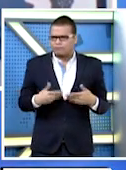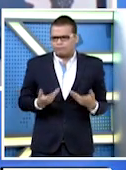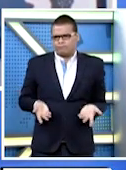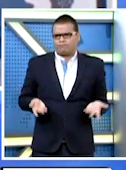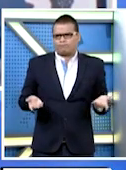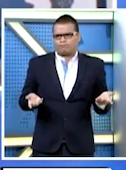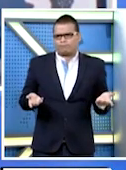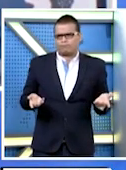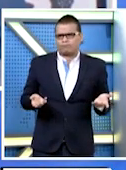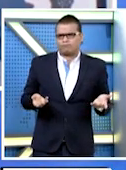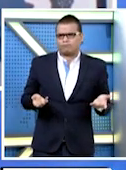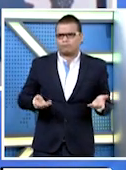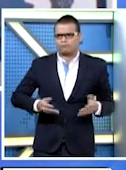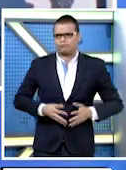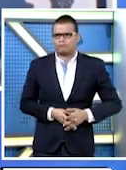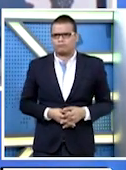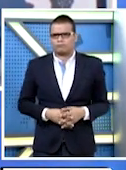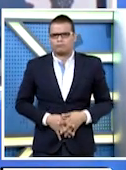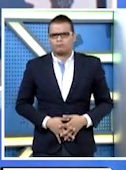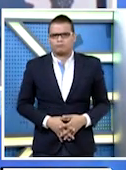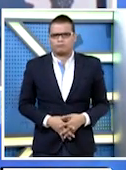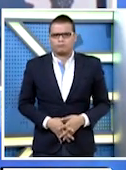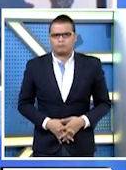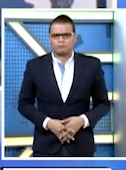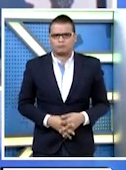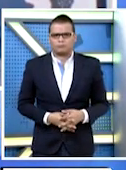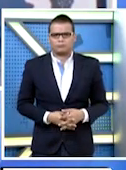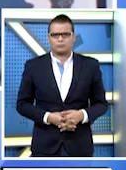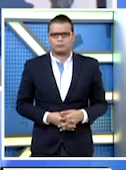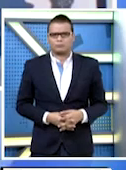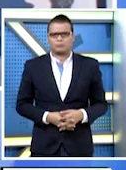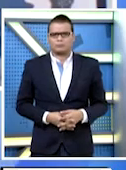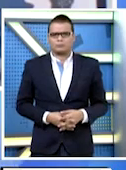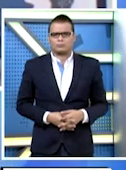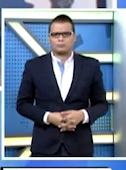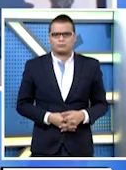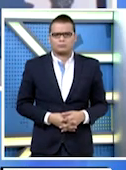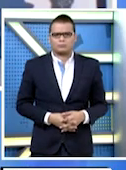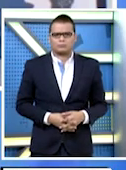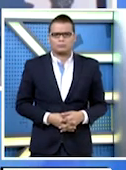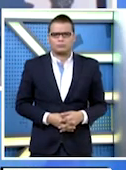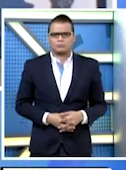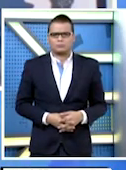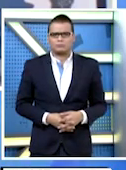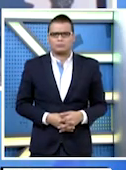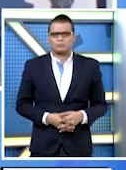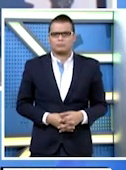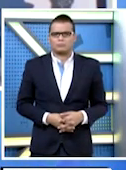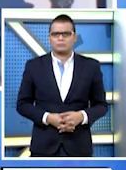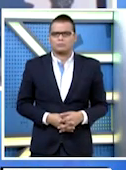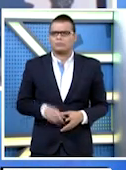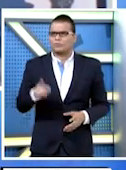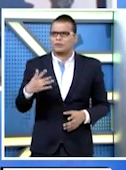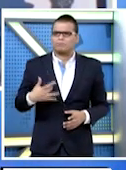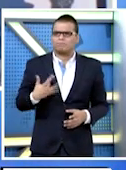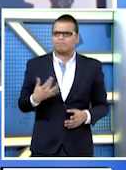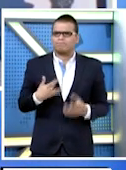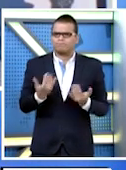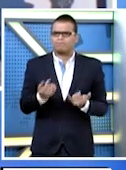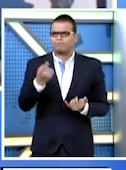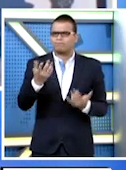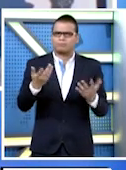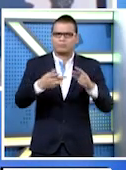hacer críticas y decir que usted estaba mandando a la gente al mío. ¿Cómo se siente usted frente a